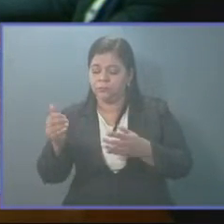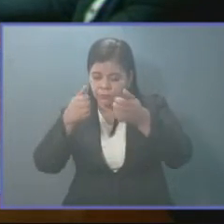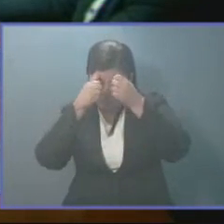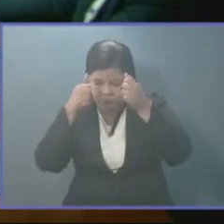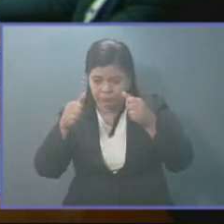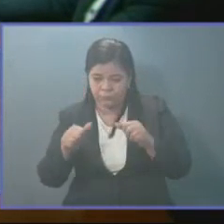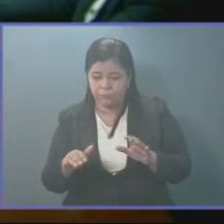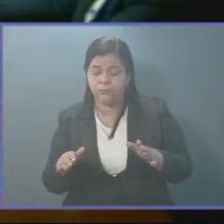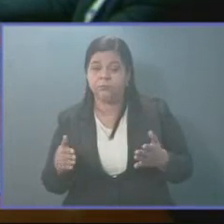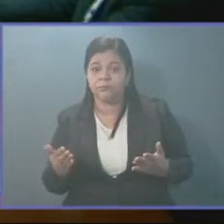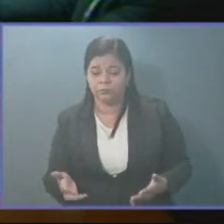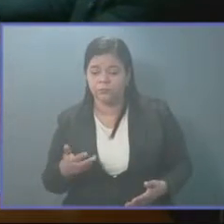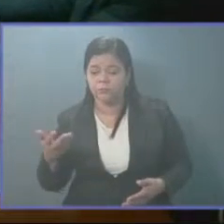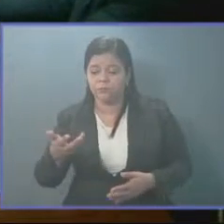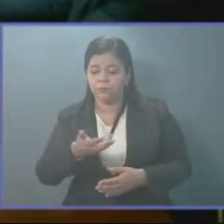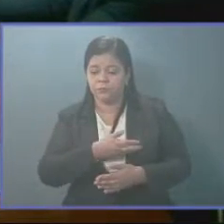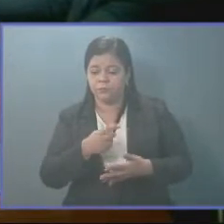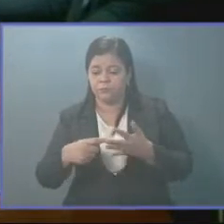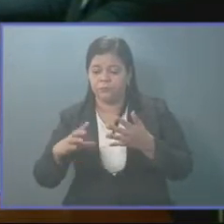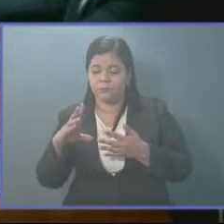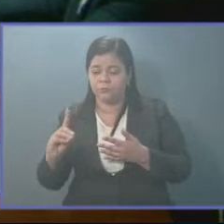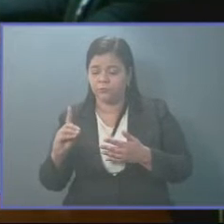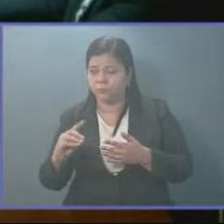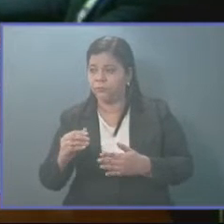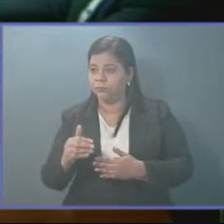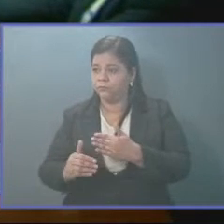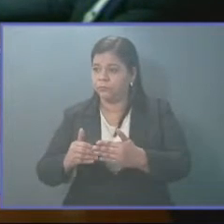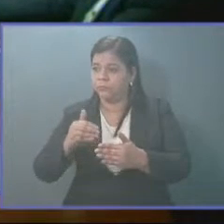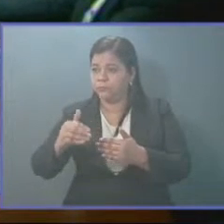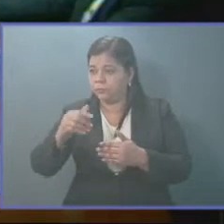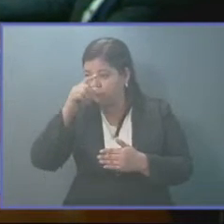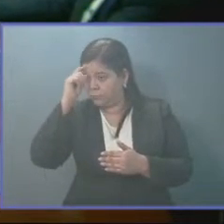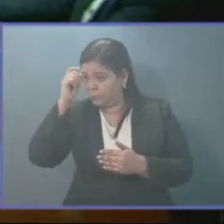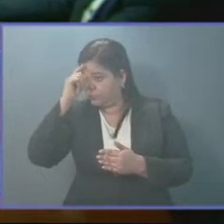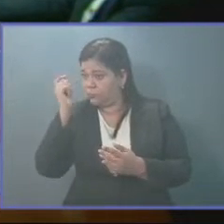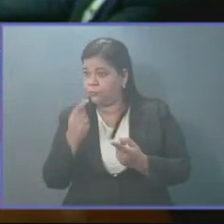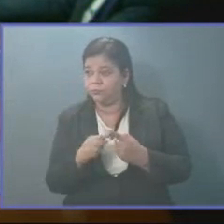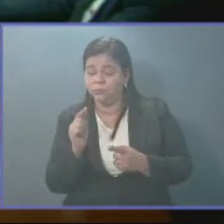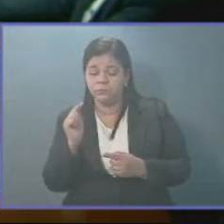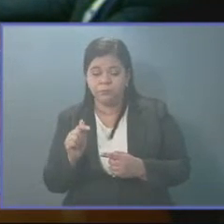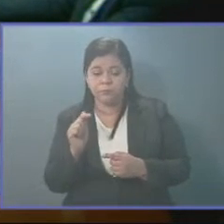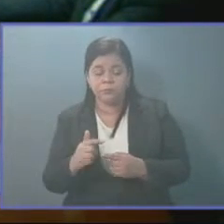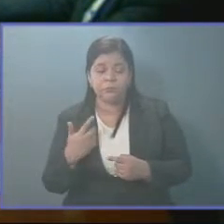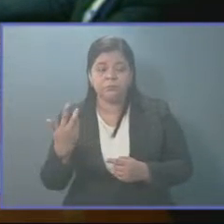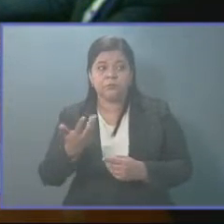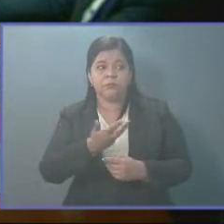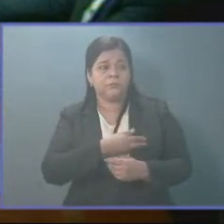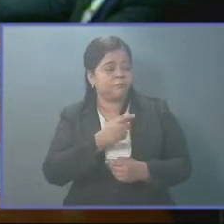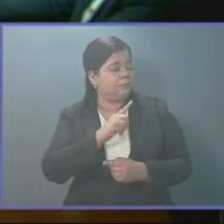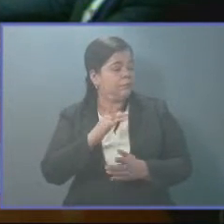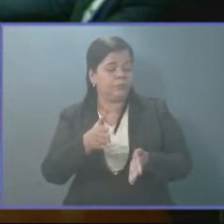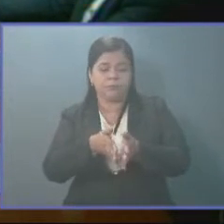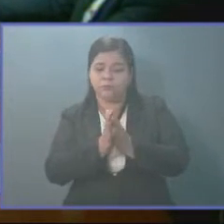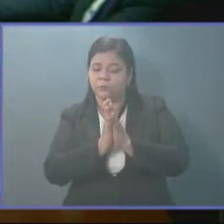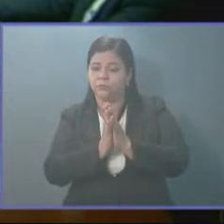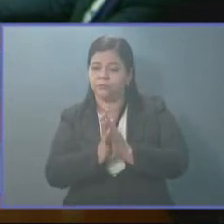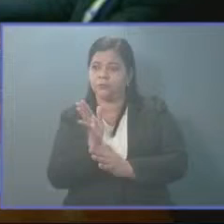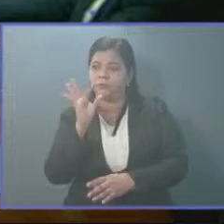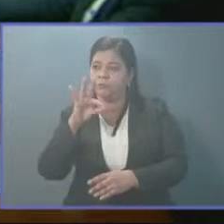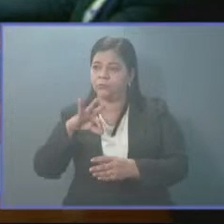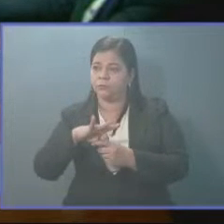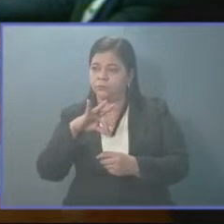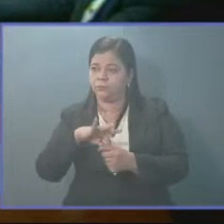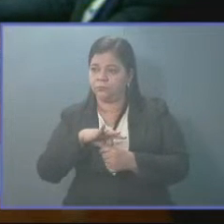acuerdo en que el nombre sea el Código Procesal Laboral, pero eso no lo vamos a someter a